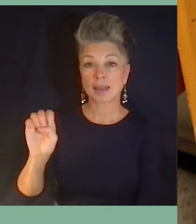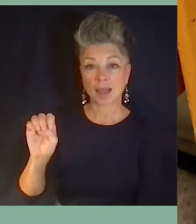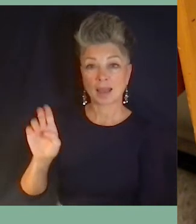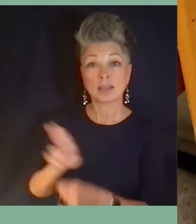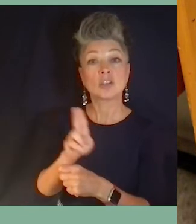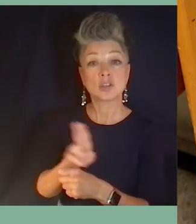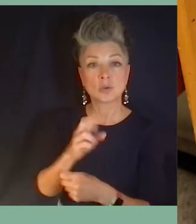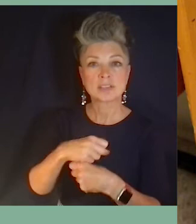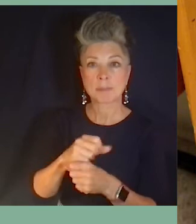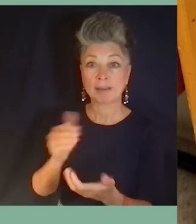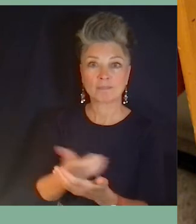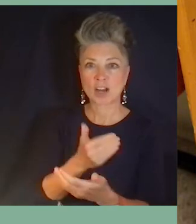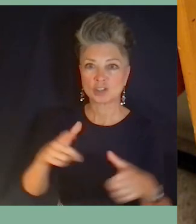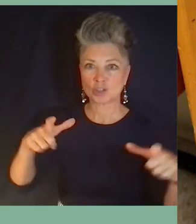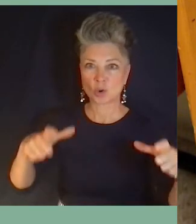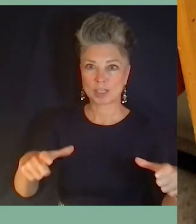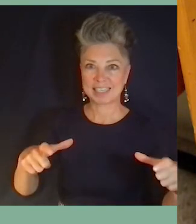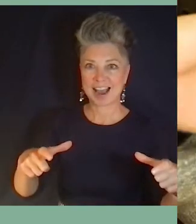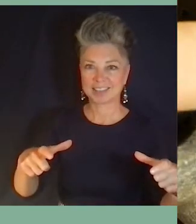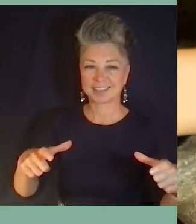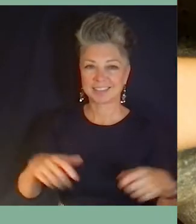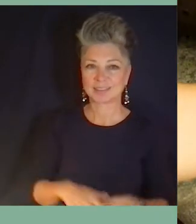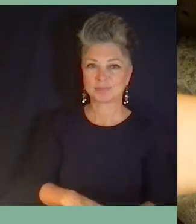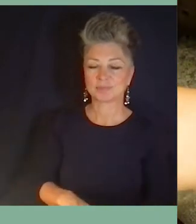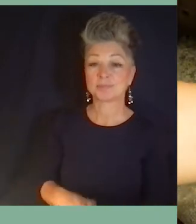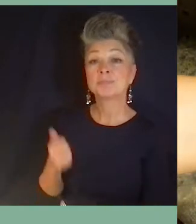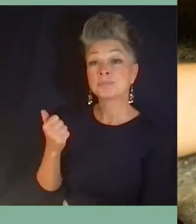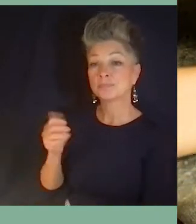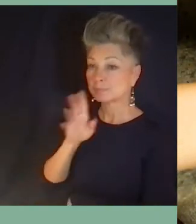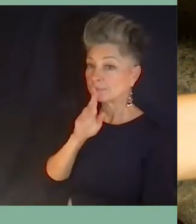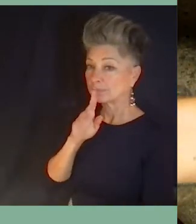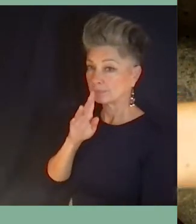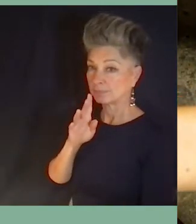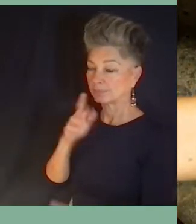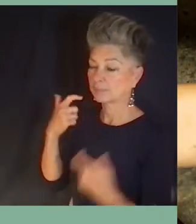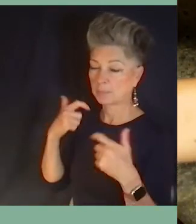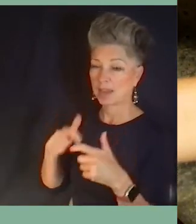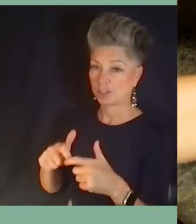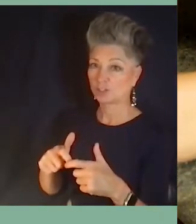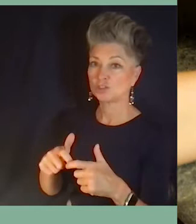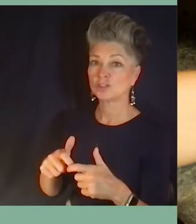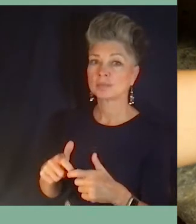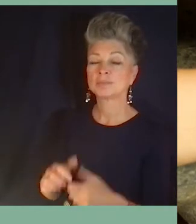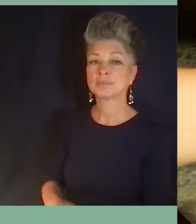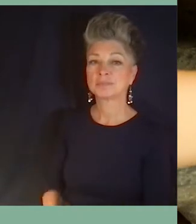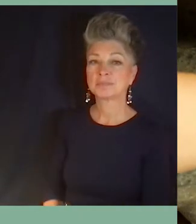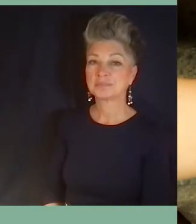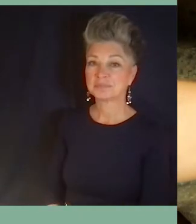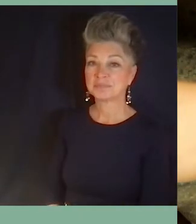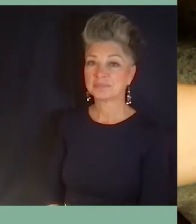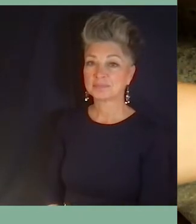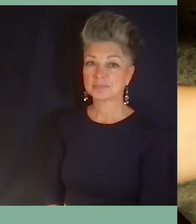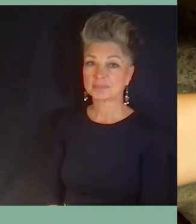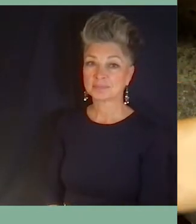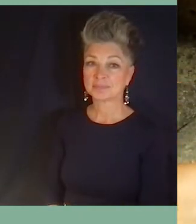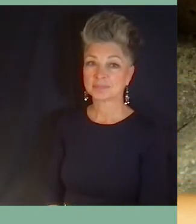make fresh tortillas. Esta es una olla de barro que se usa para especialmente para